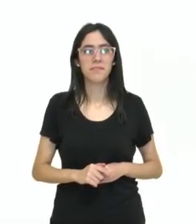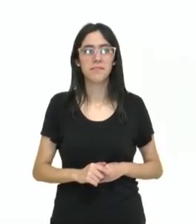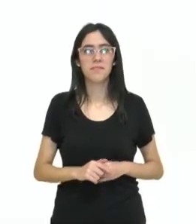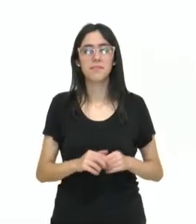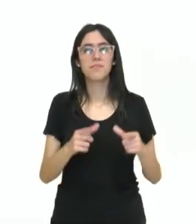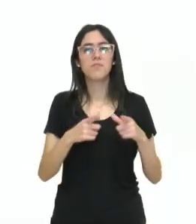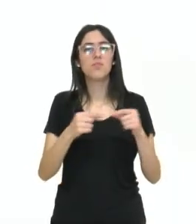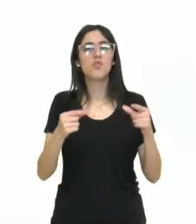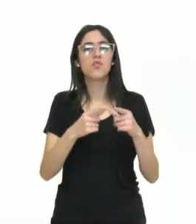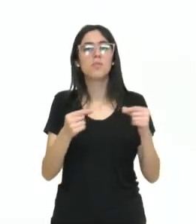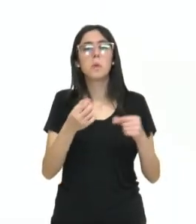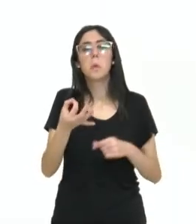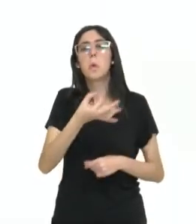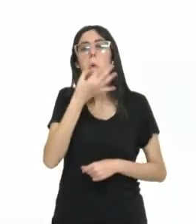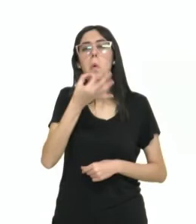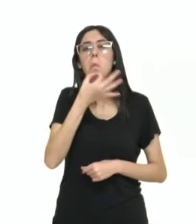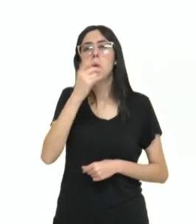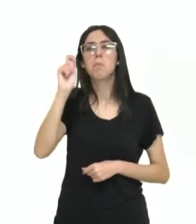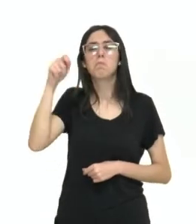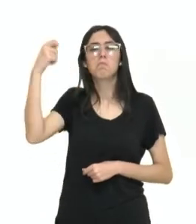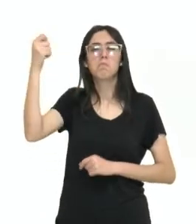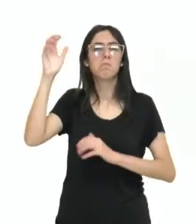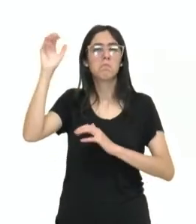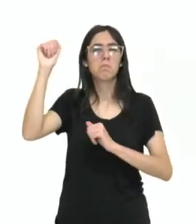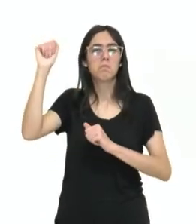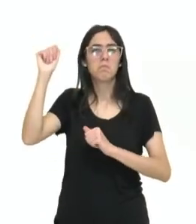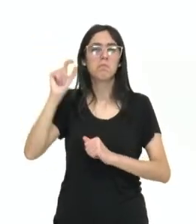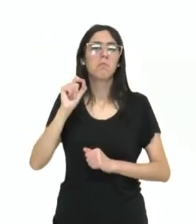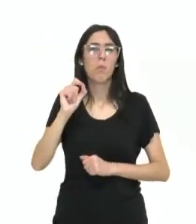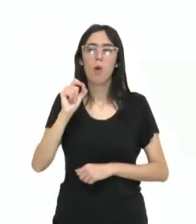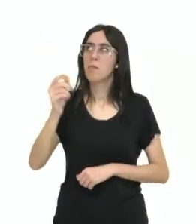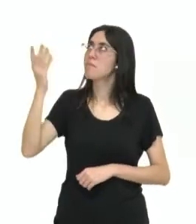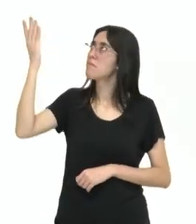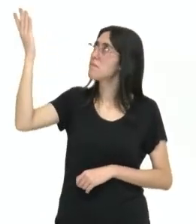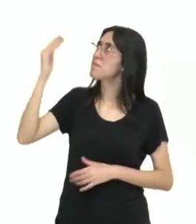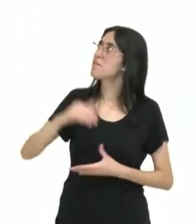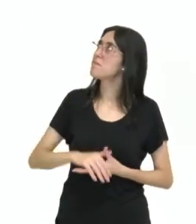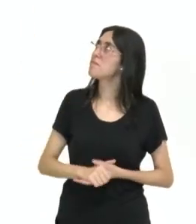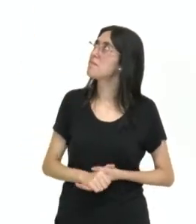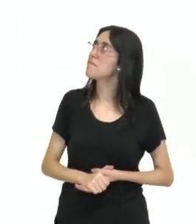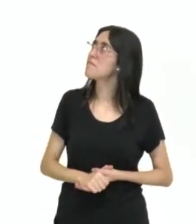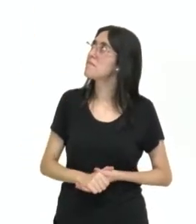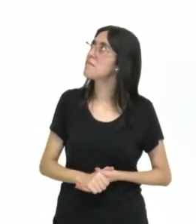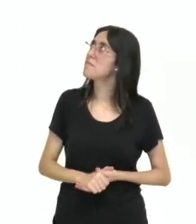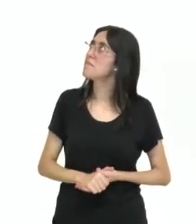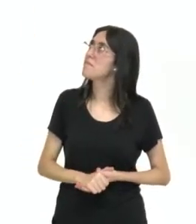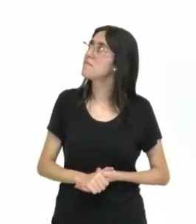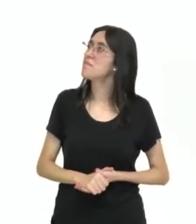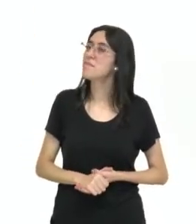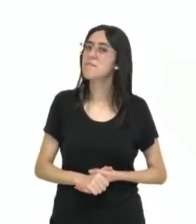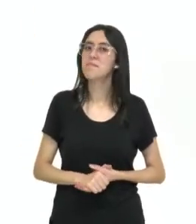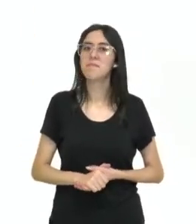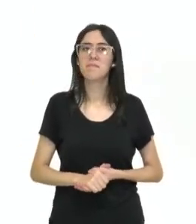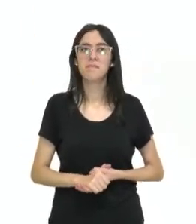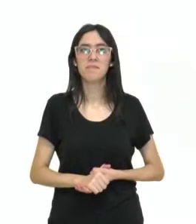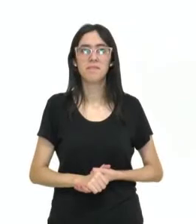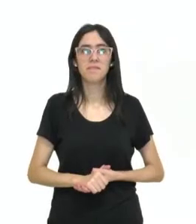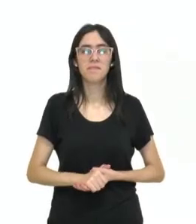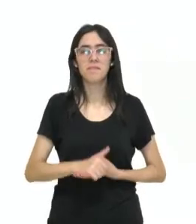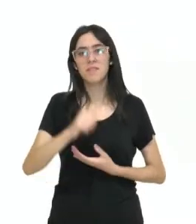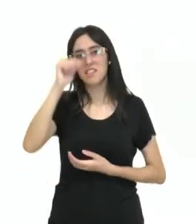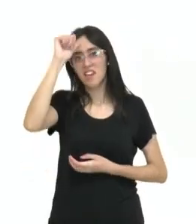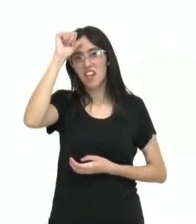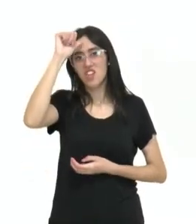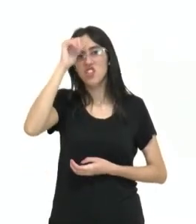los españoles comen muy tarde, muy tarde. Son acogedores en India, despreocupados